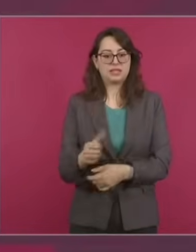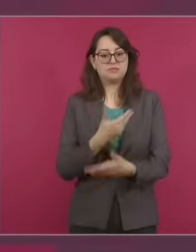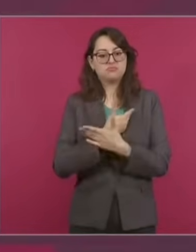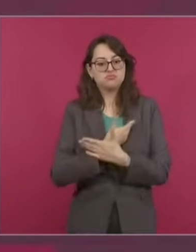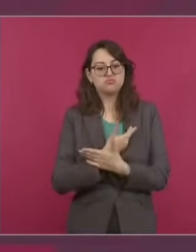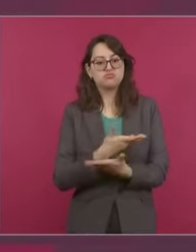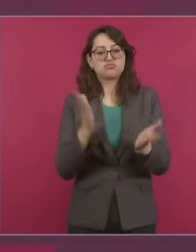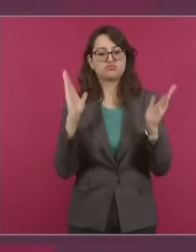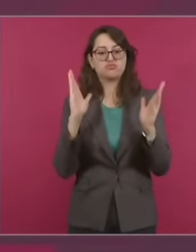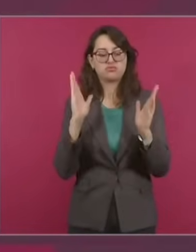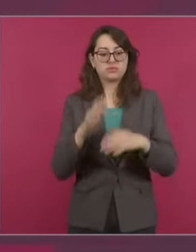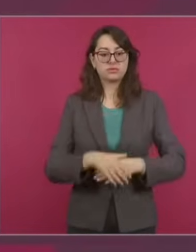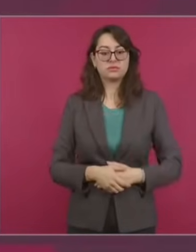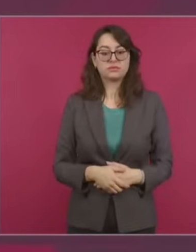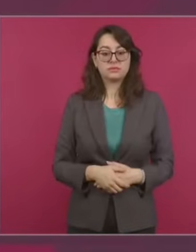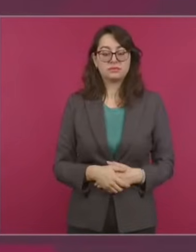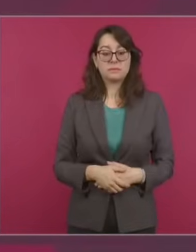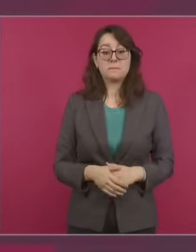básico.